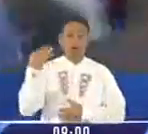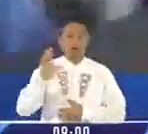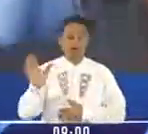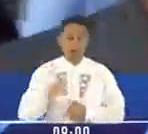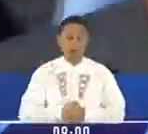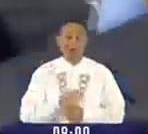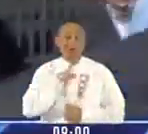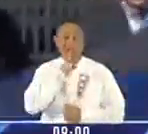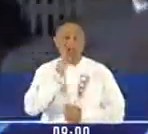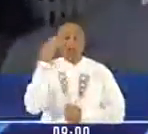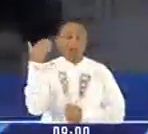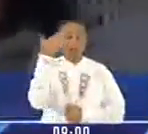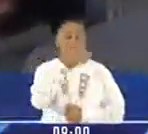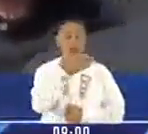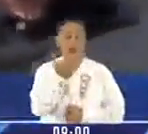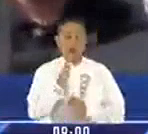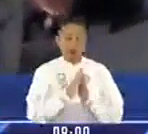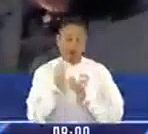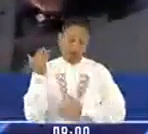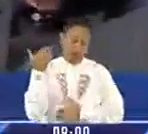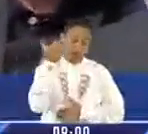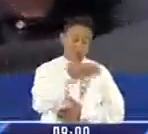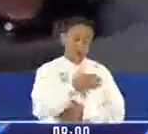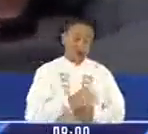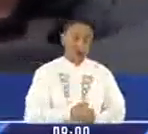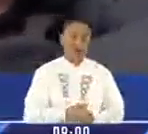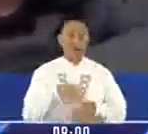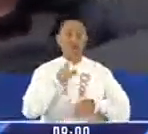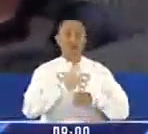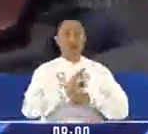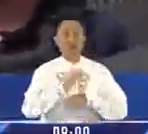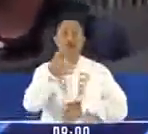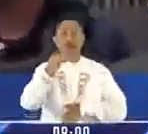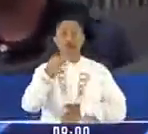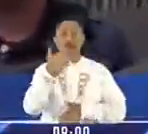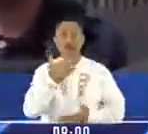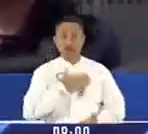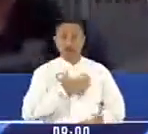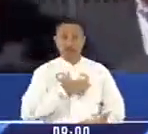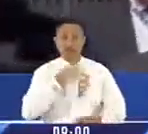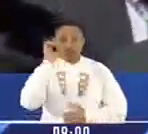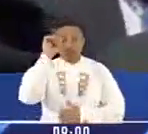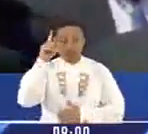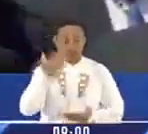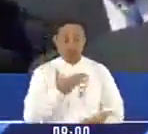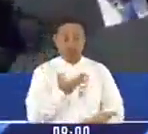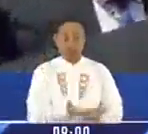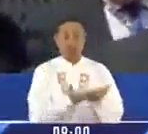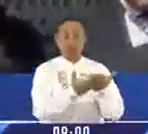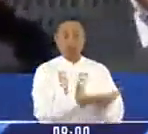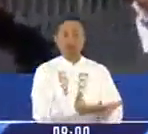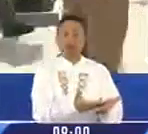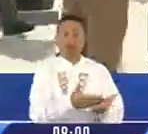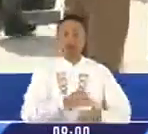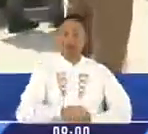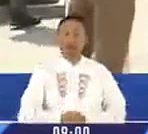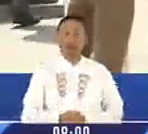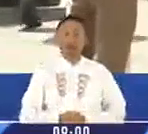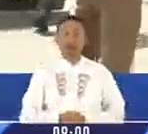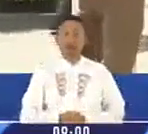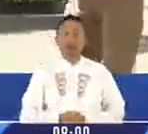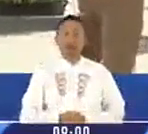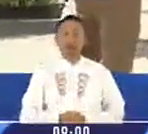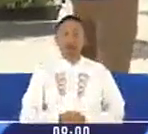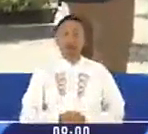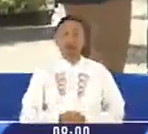siempre acudir a la justicia cuando nos soliciten. Y hemos dado documentadamente lo que en mis competencias se ha hecho. La versión